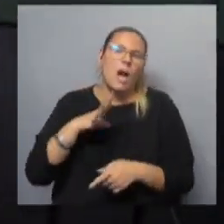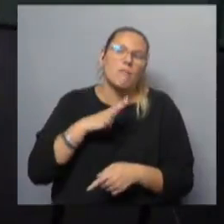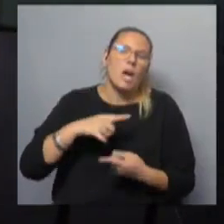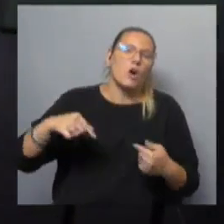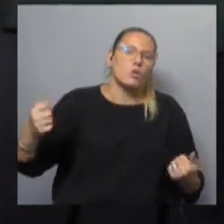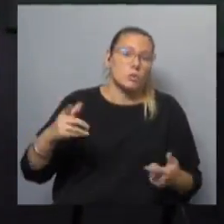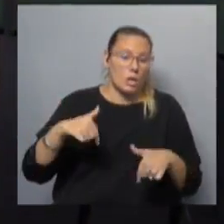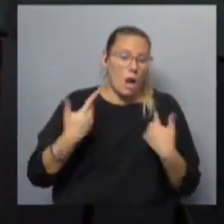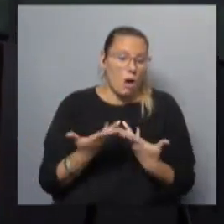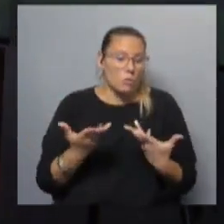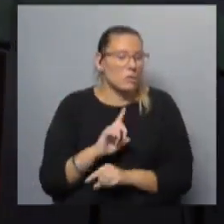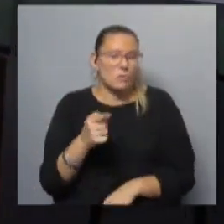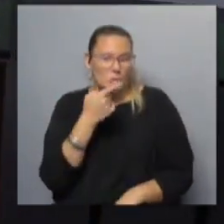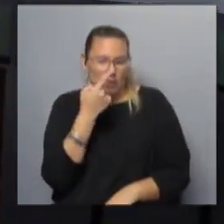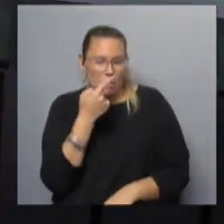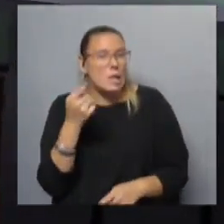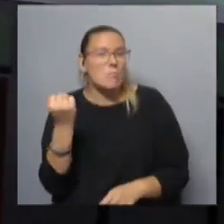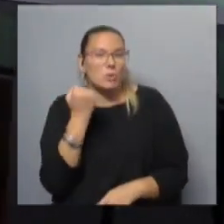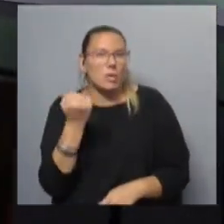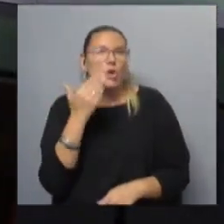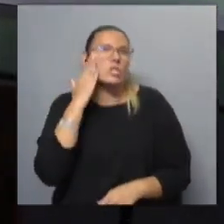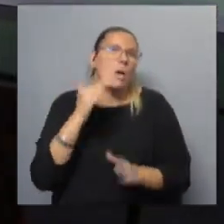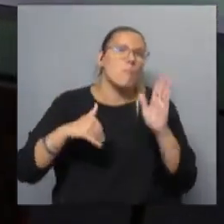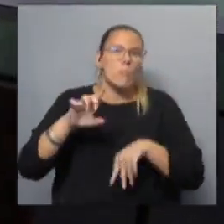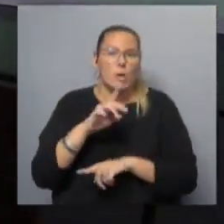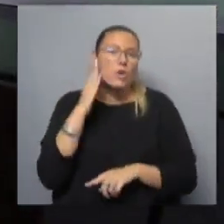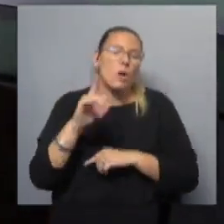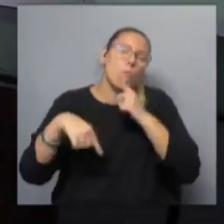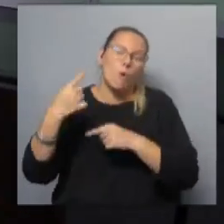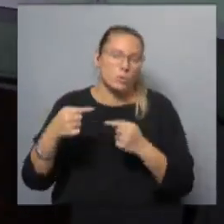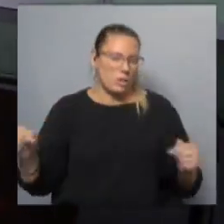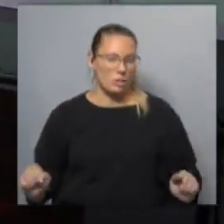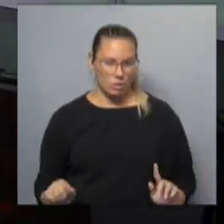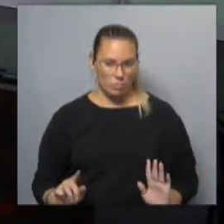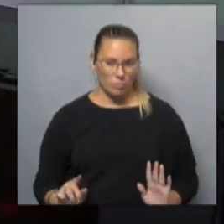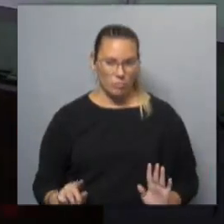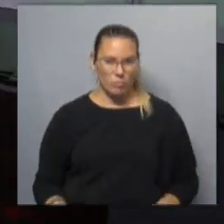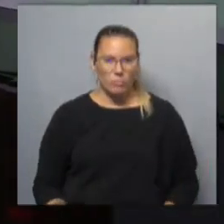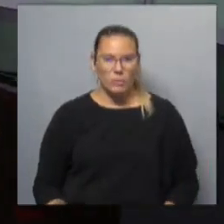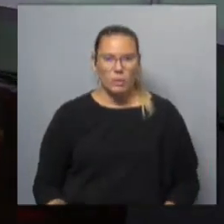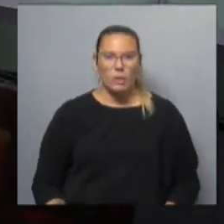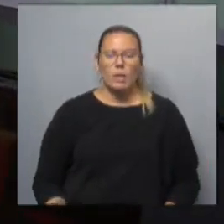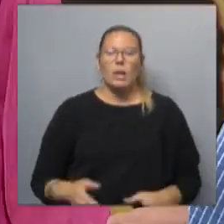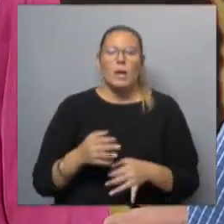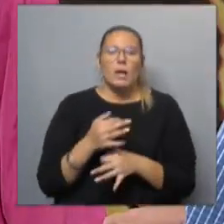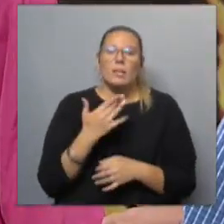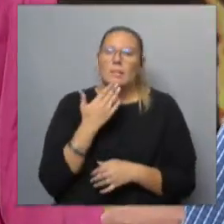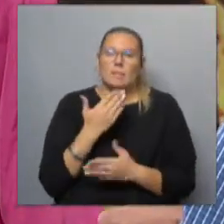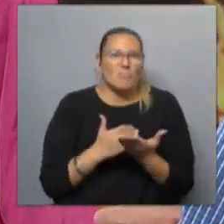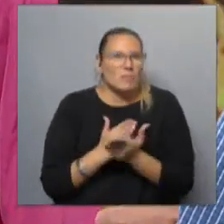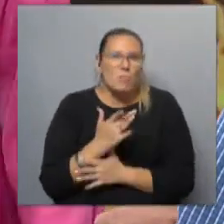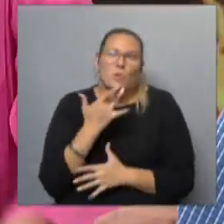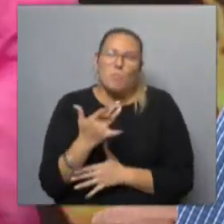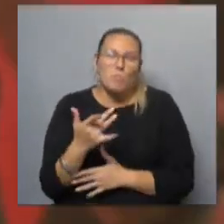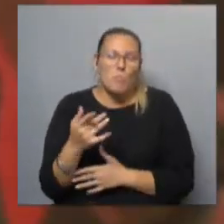Y entonces eso también... Digamos, no es que ahora sabemos más, ahora sabemos otras cosas. Totalmente. Carlos de Masi, qué maravilla siempre tenerte en el programa.